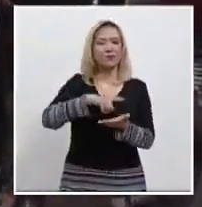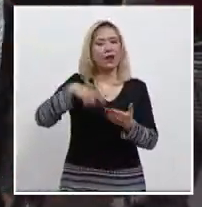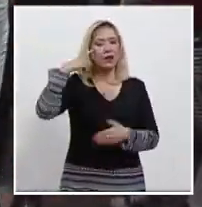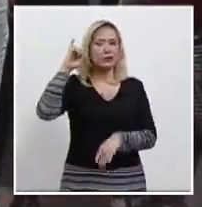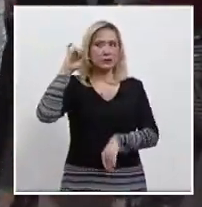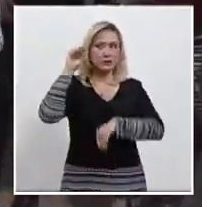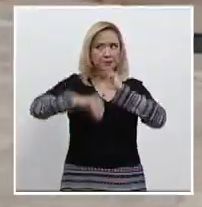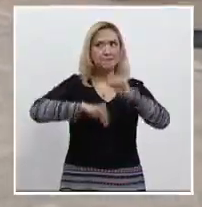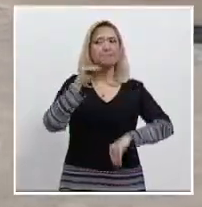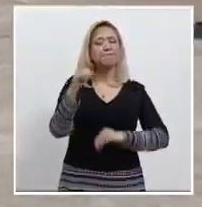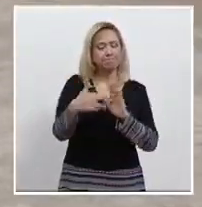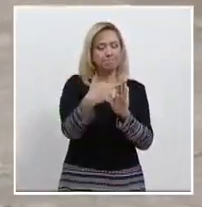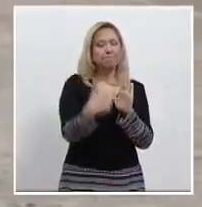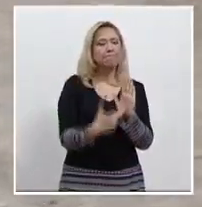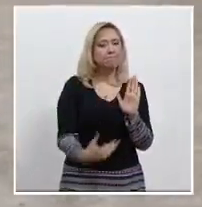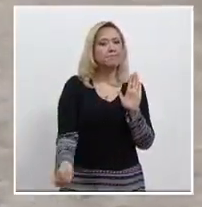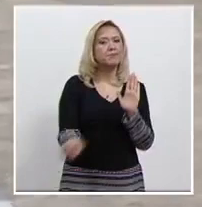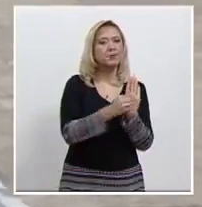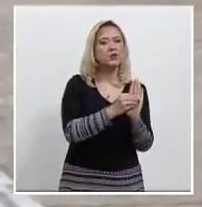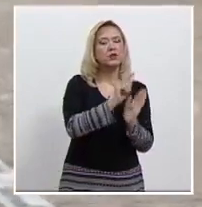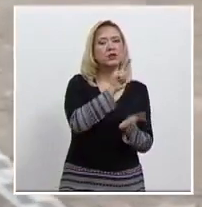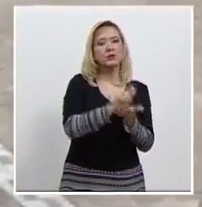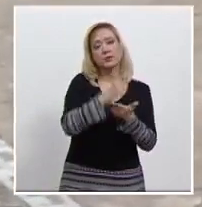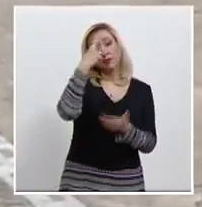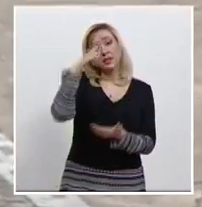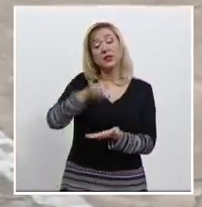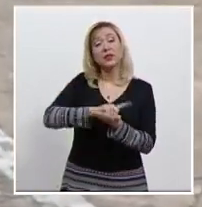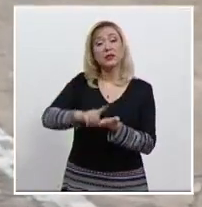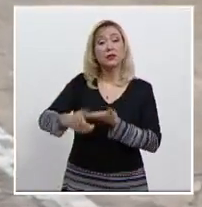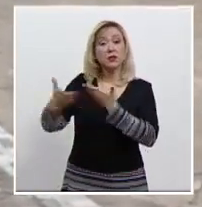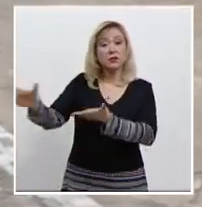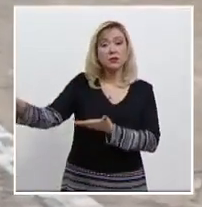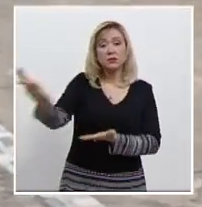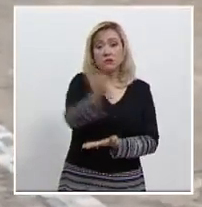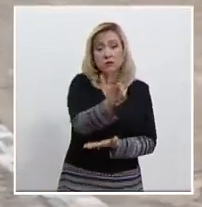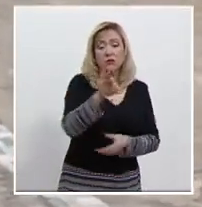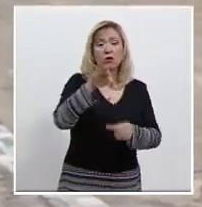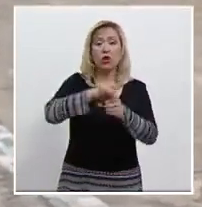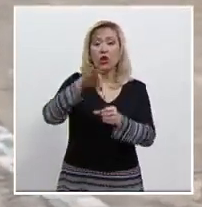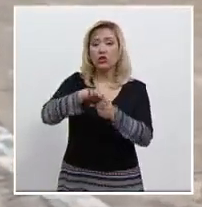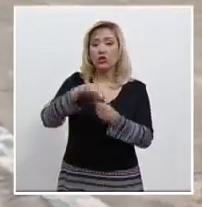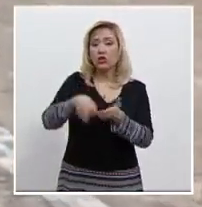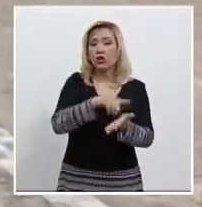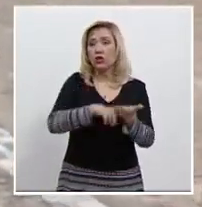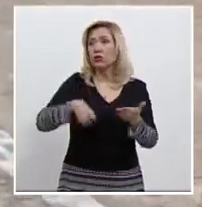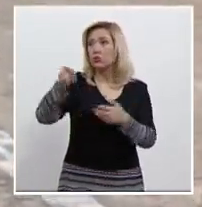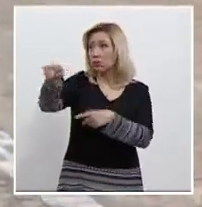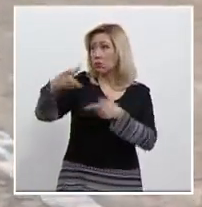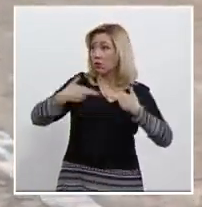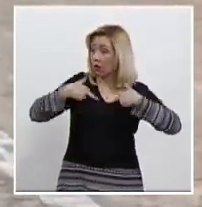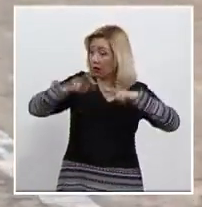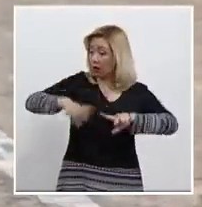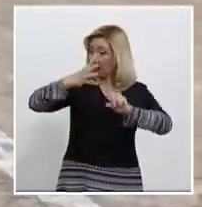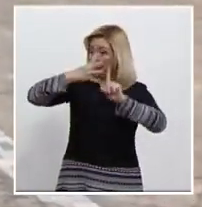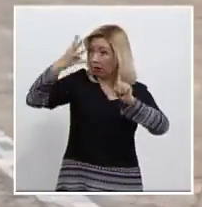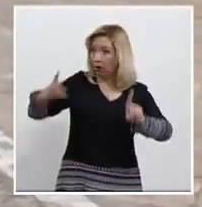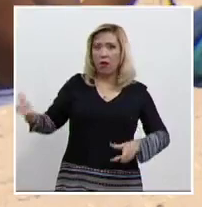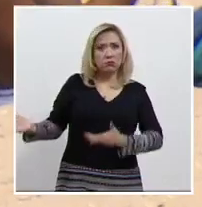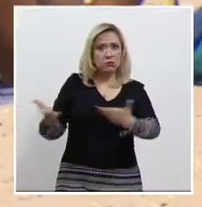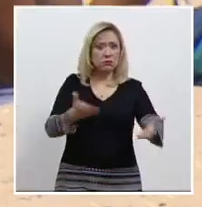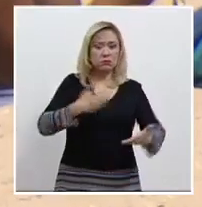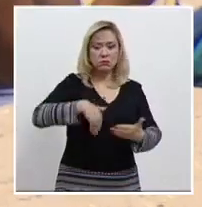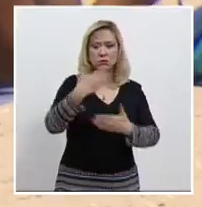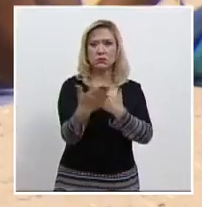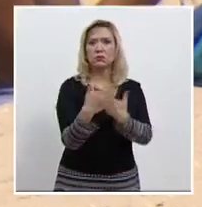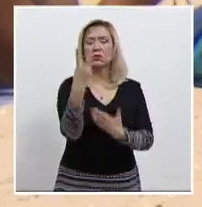acciones afirmativas necesarias para garantizar el derecho de ser votadas a las personas de dicha comunidad en el proceso electoral